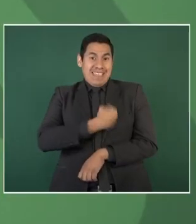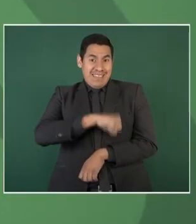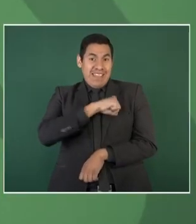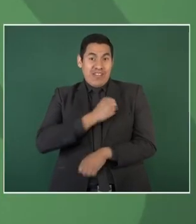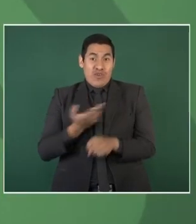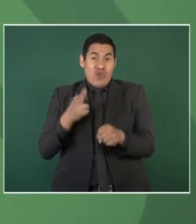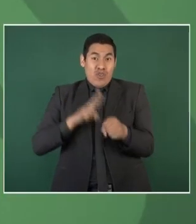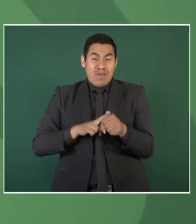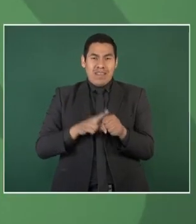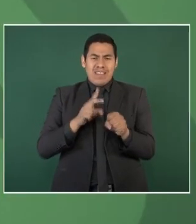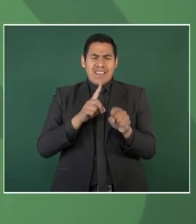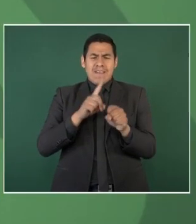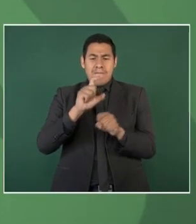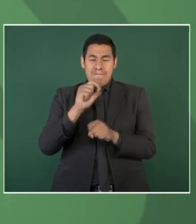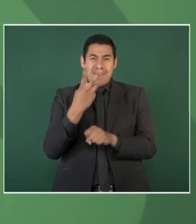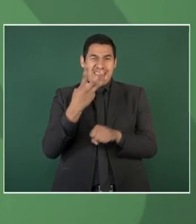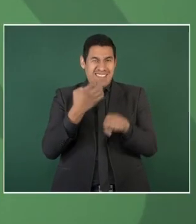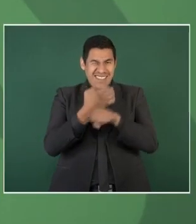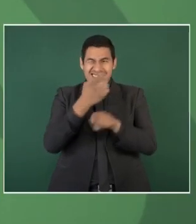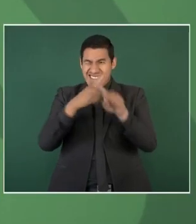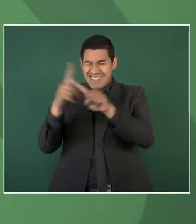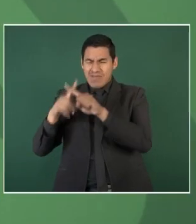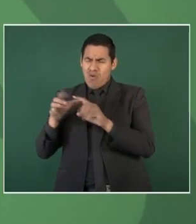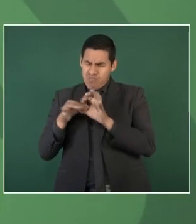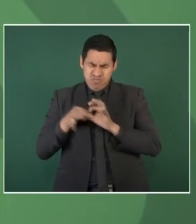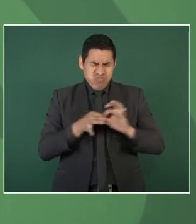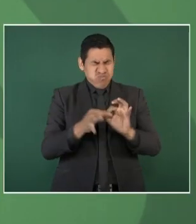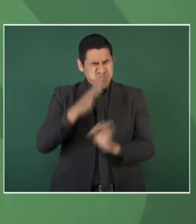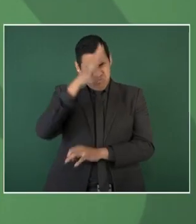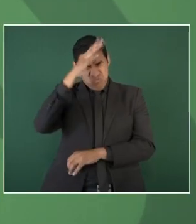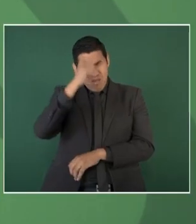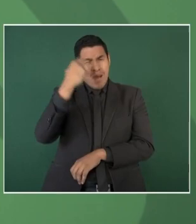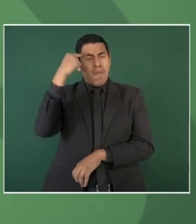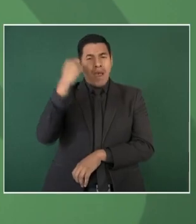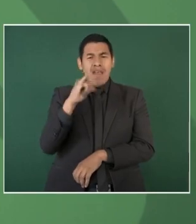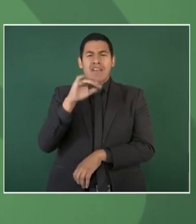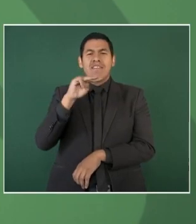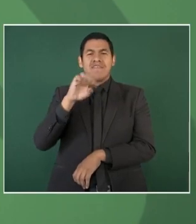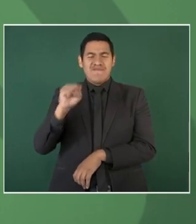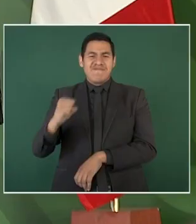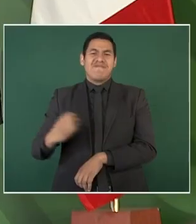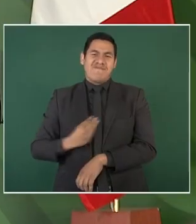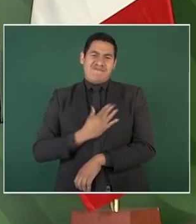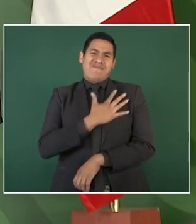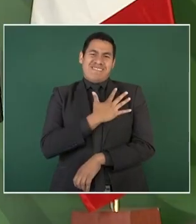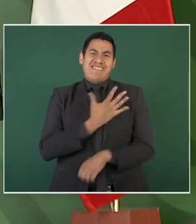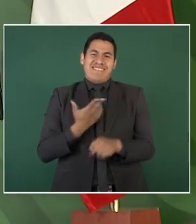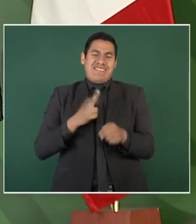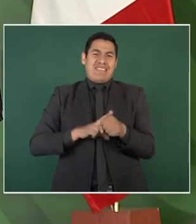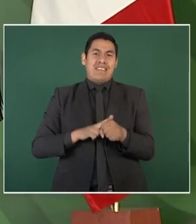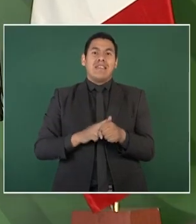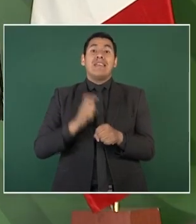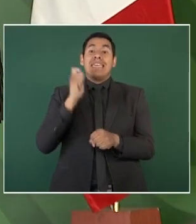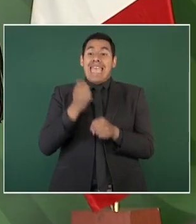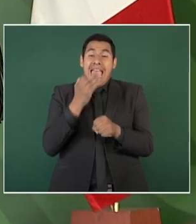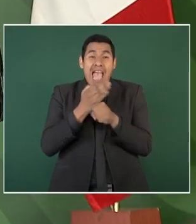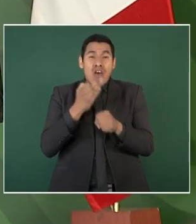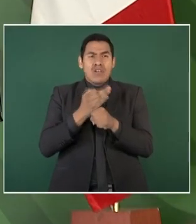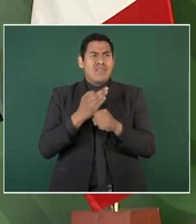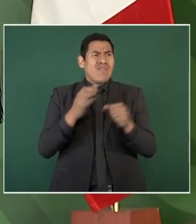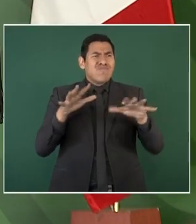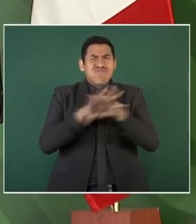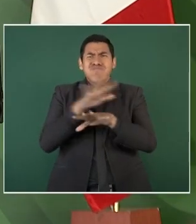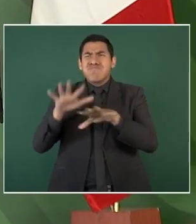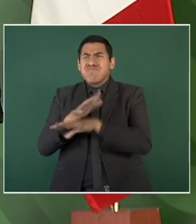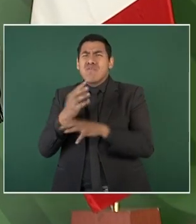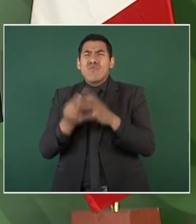los 23 estados que nos hemos sumado al acuerdo nacional. En la era de la transformación, la salud ha dejado de ser